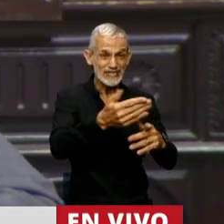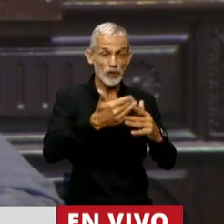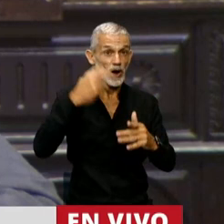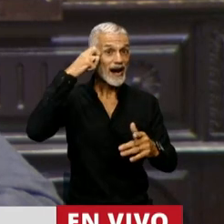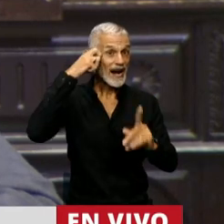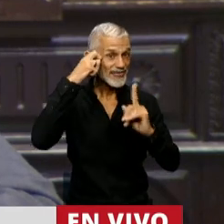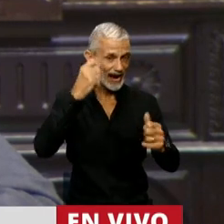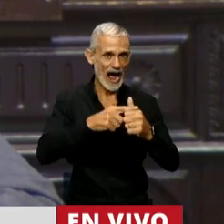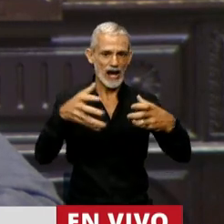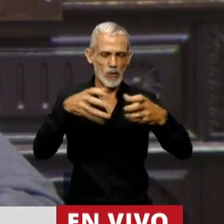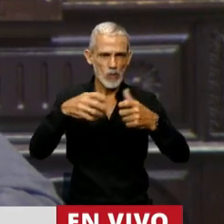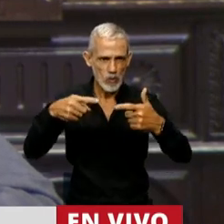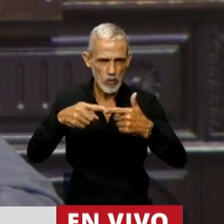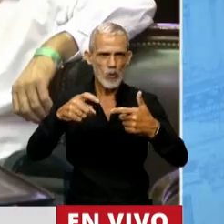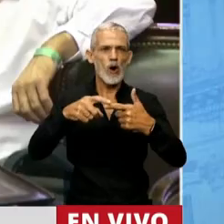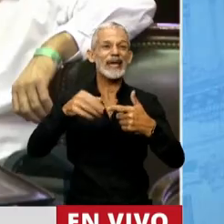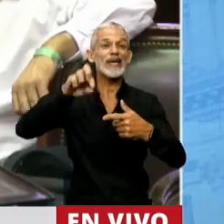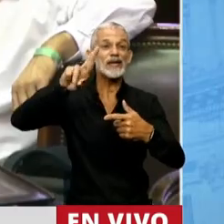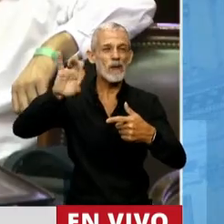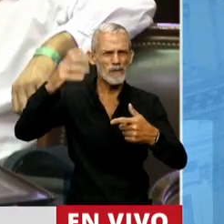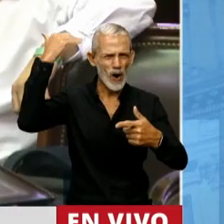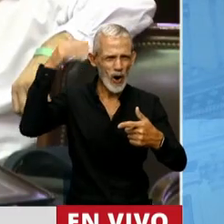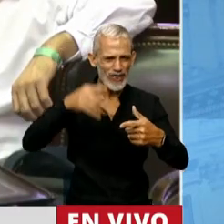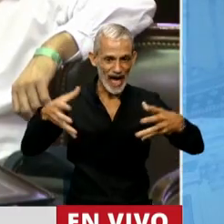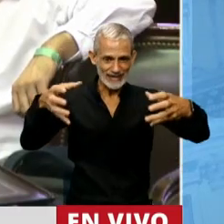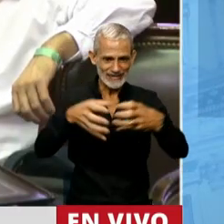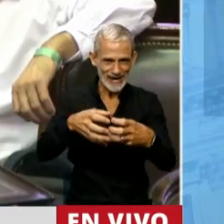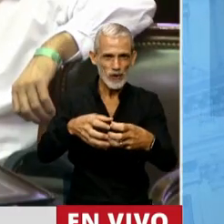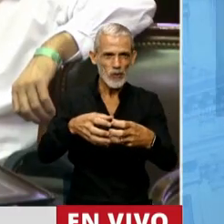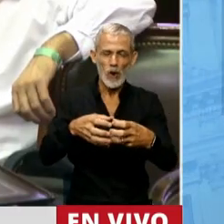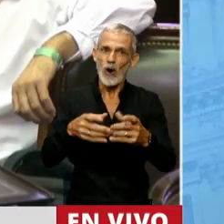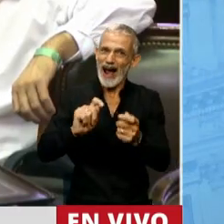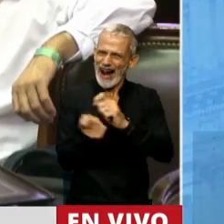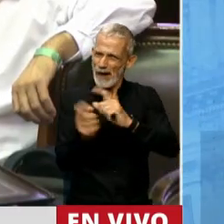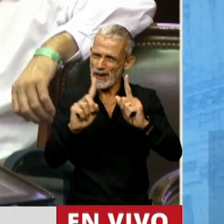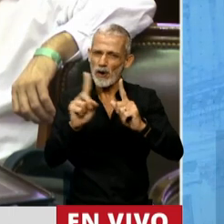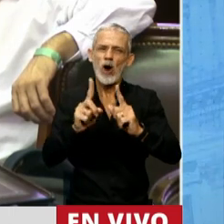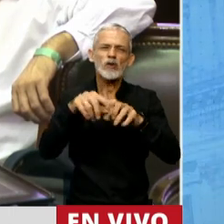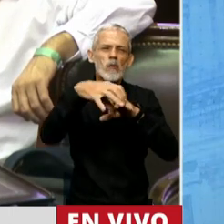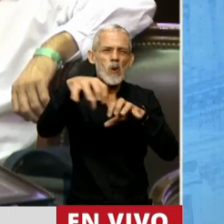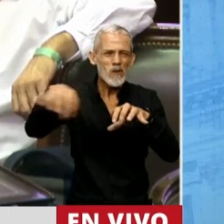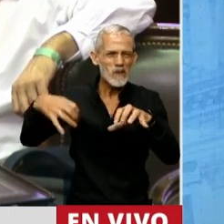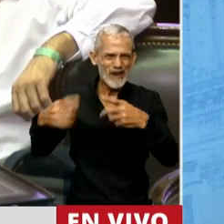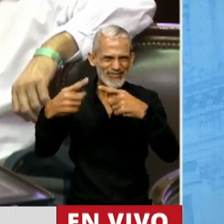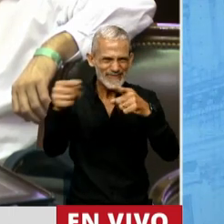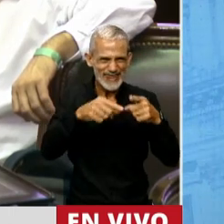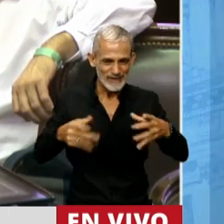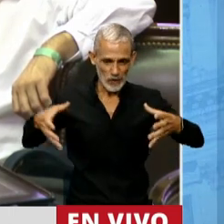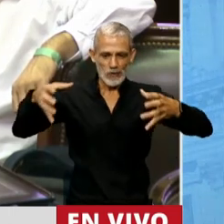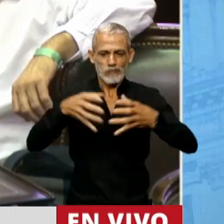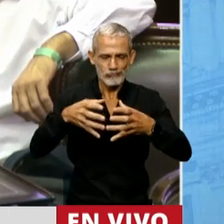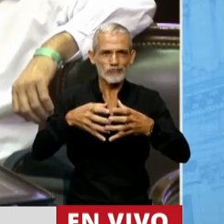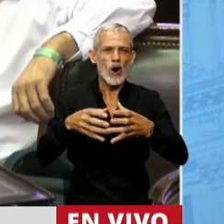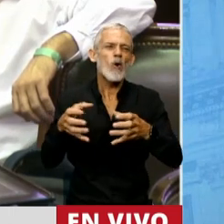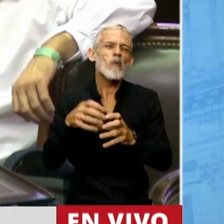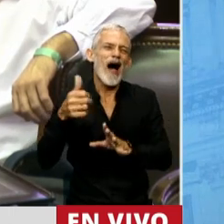UCR, la coalición cívica y el PRO de aquel entonces, que todavía no eran Cambiemos, sino que estaban nucleadas en el famoso Grupo